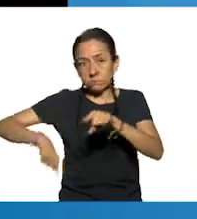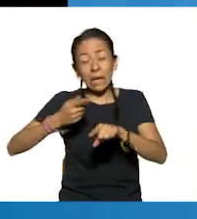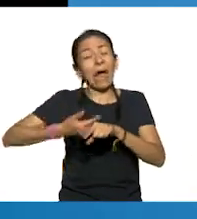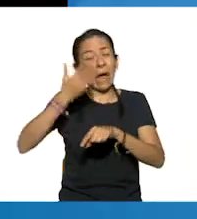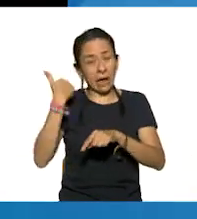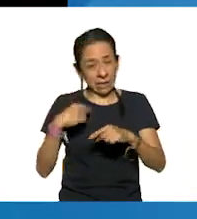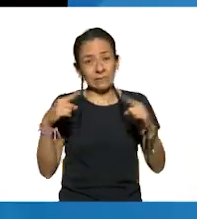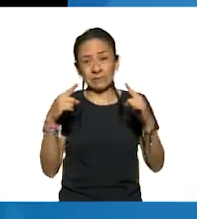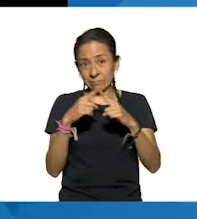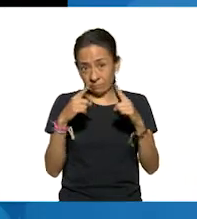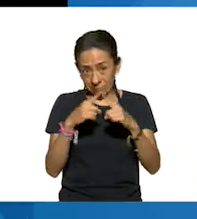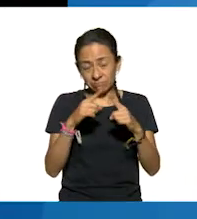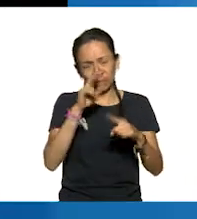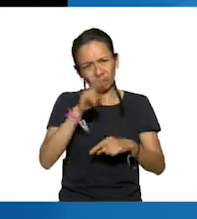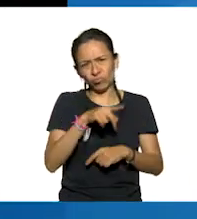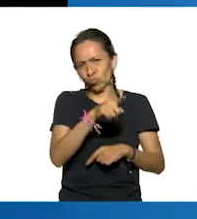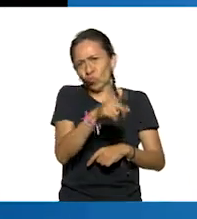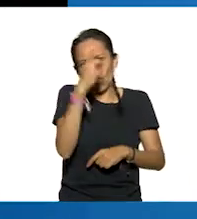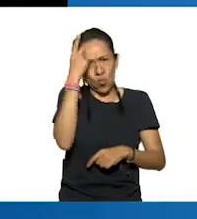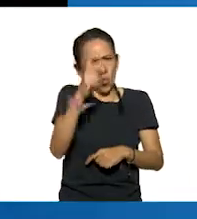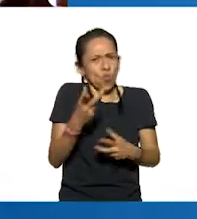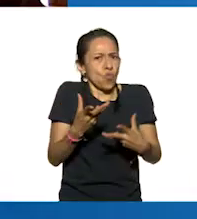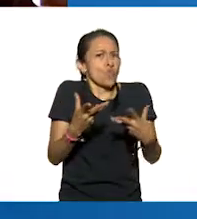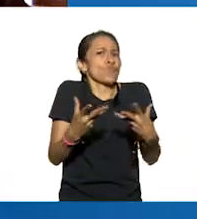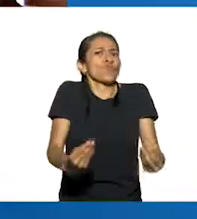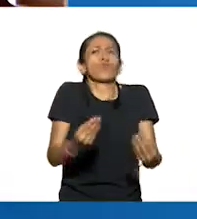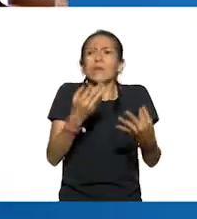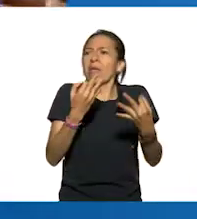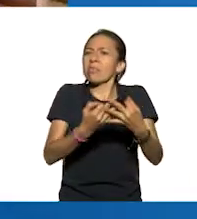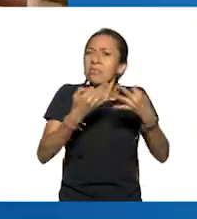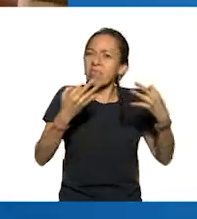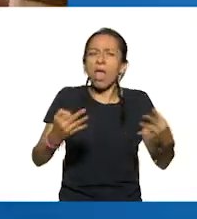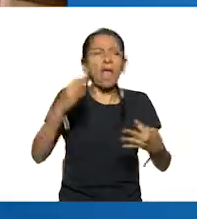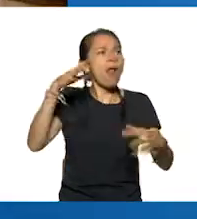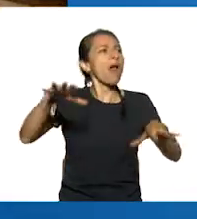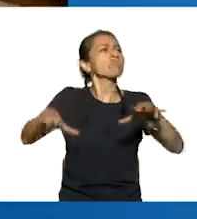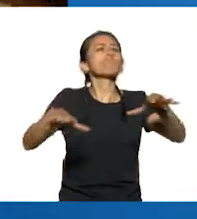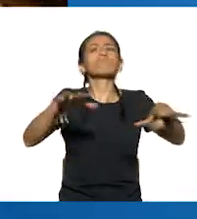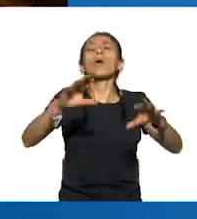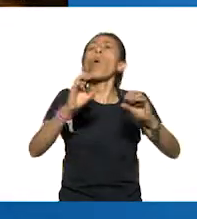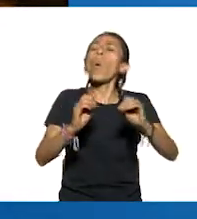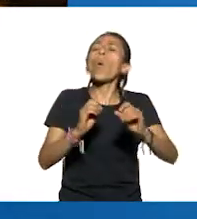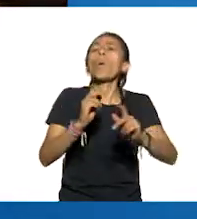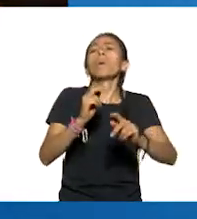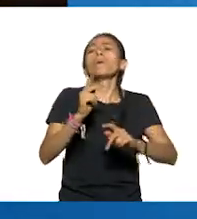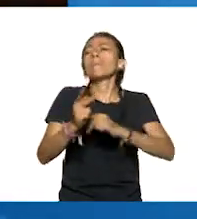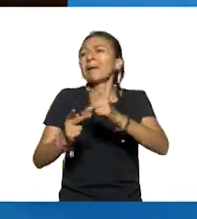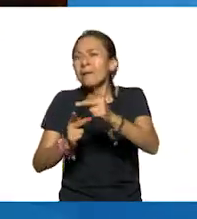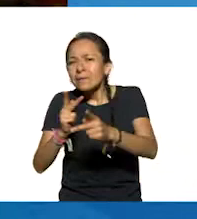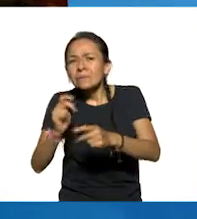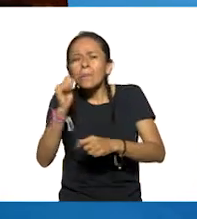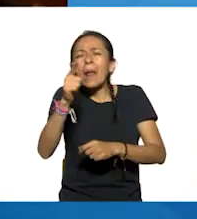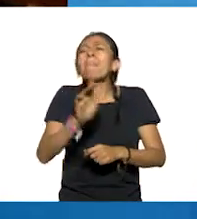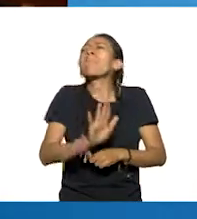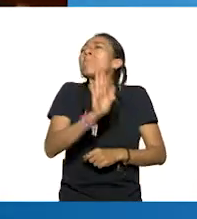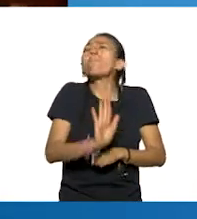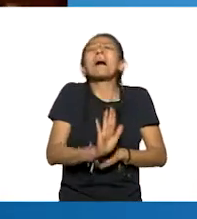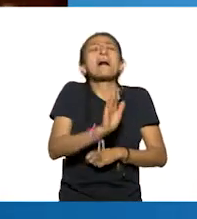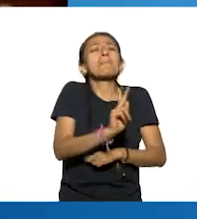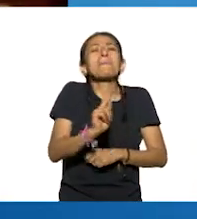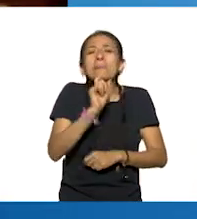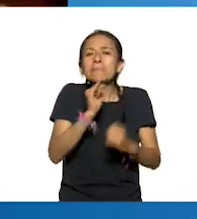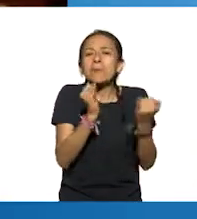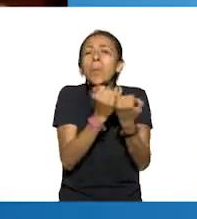digamos, tenía muchas tierras o daba créditos, por ejemplo, ¿no? Hacía las veces de una institución